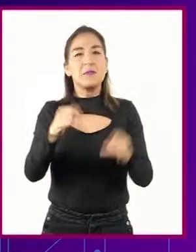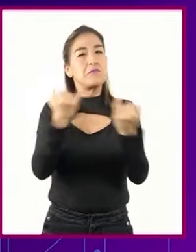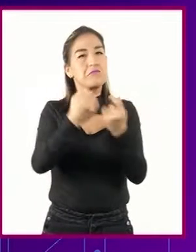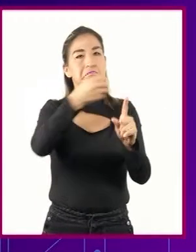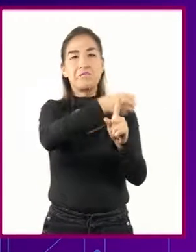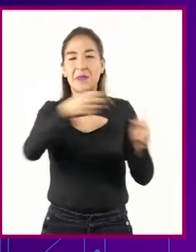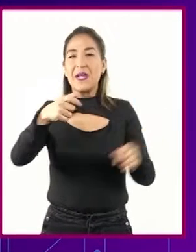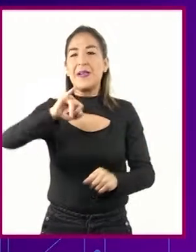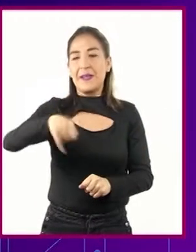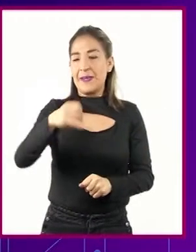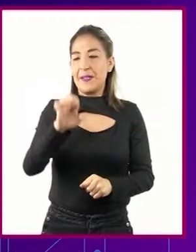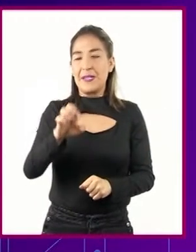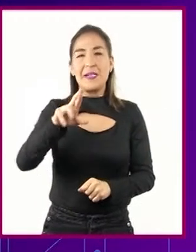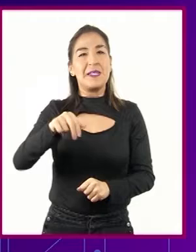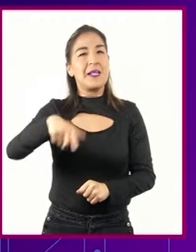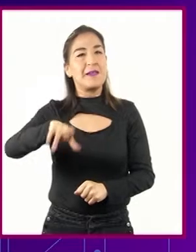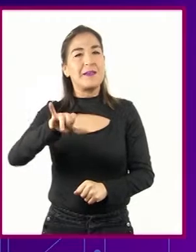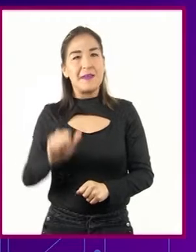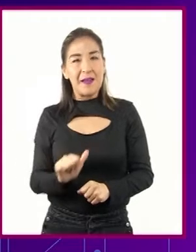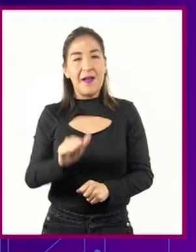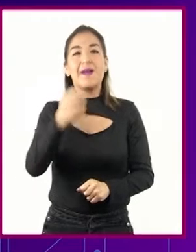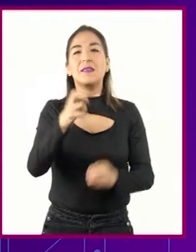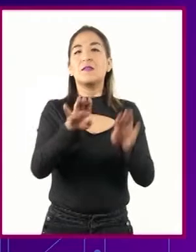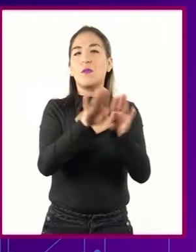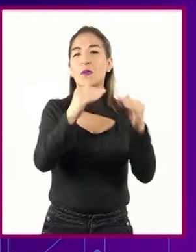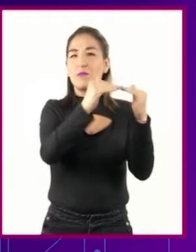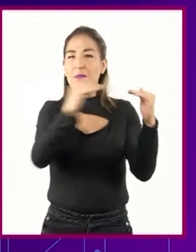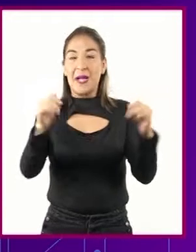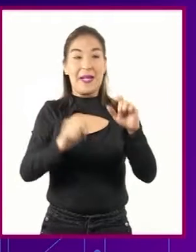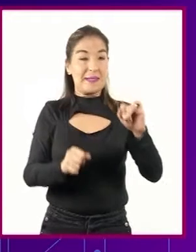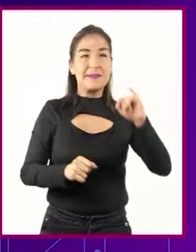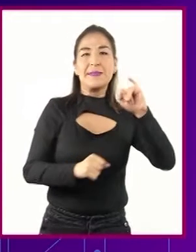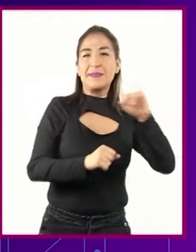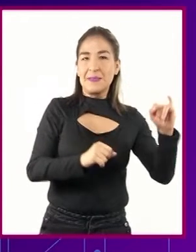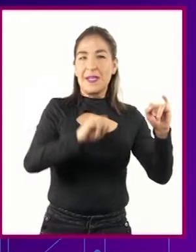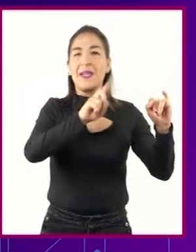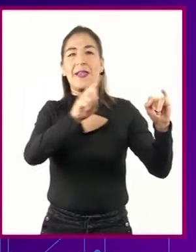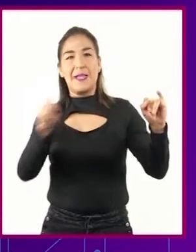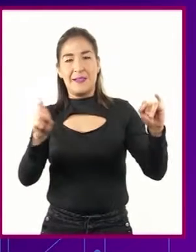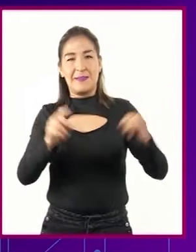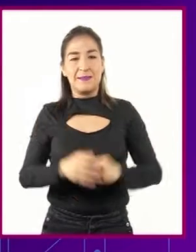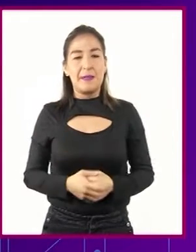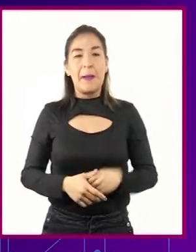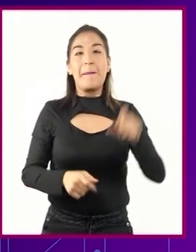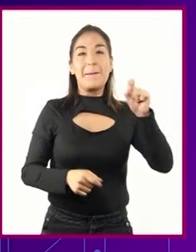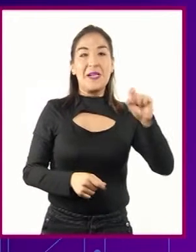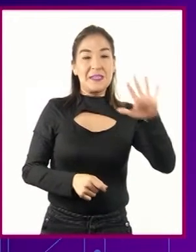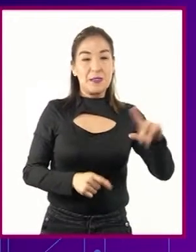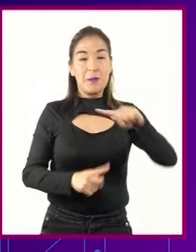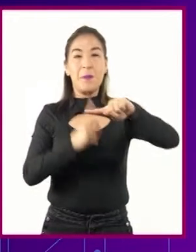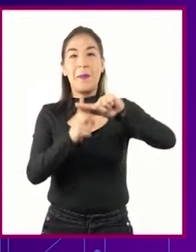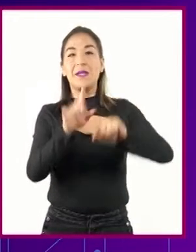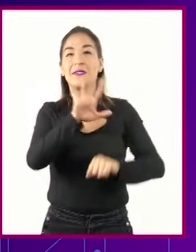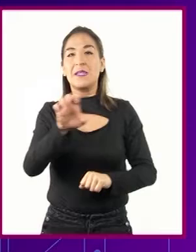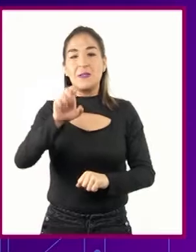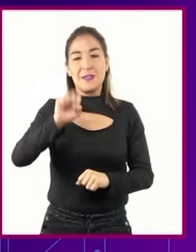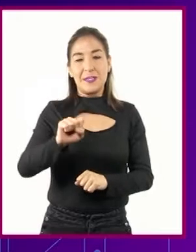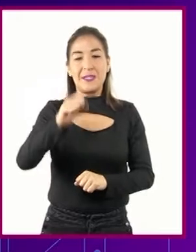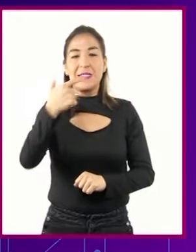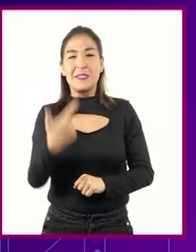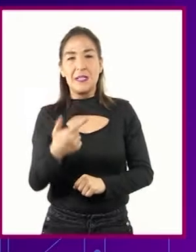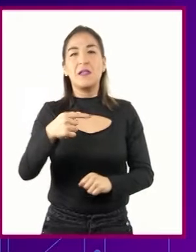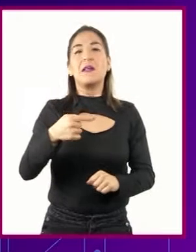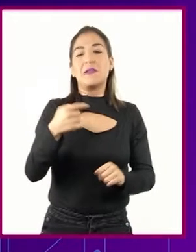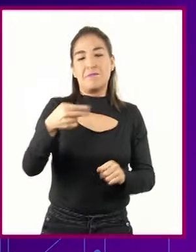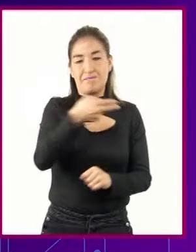jerarquía. Por lo tanto, podemos resolver de izquierda a derecha. 25 más 567, que es igual